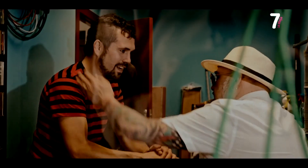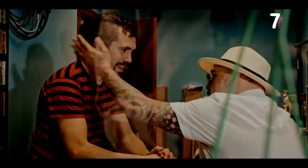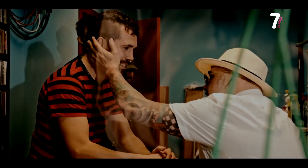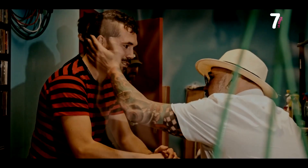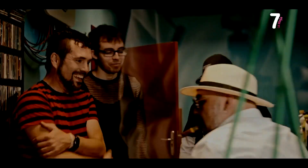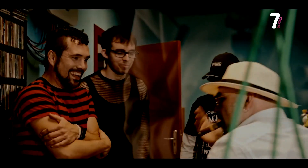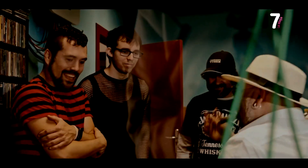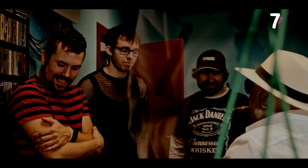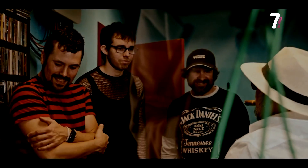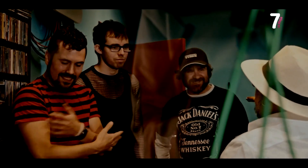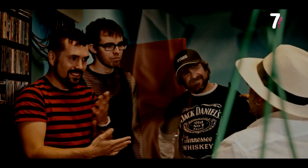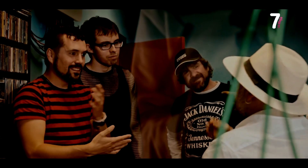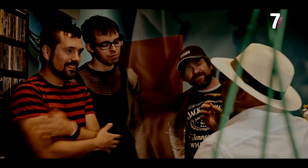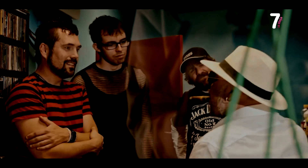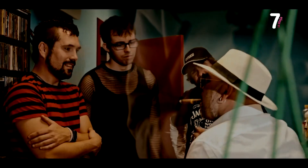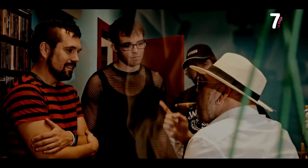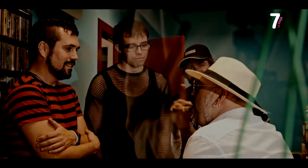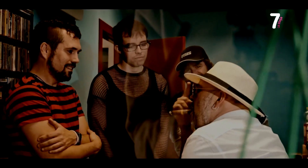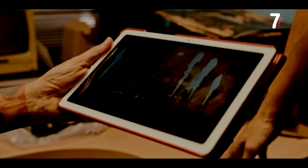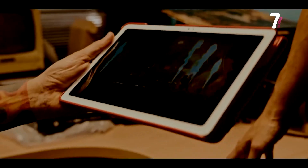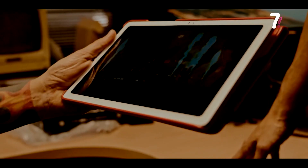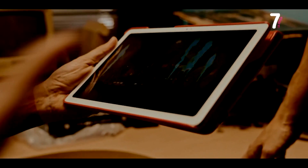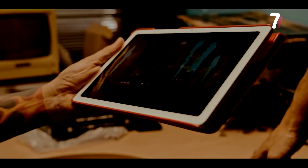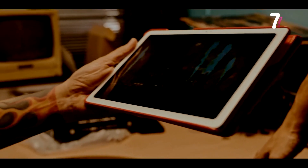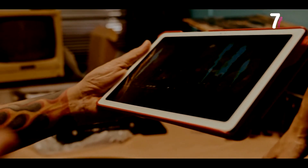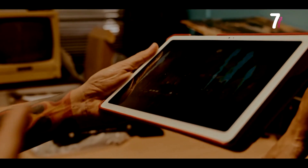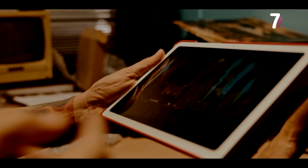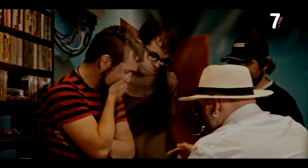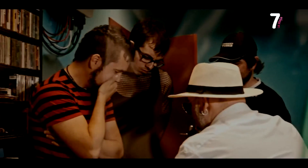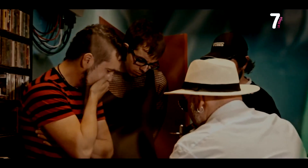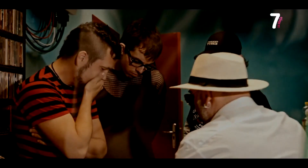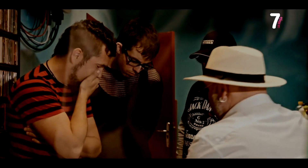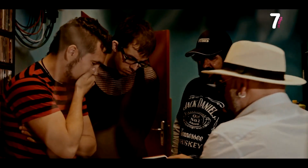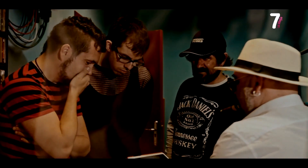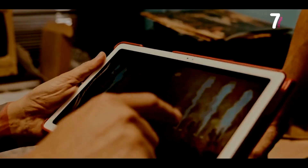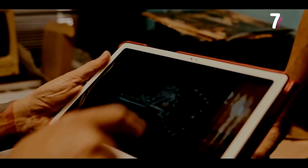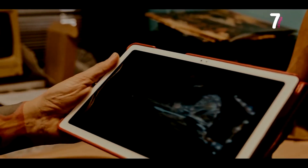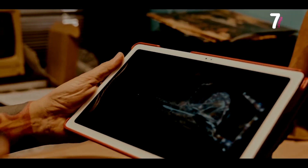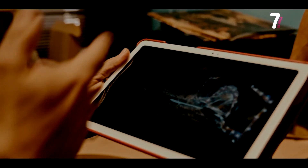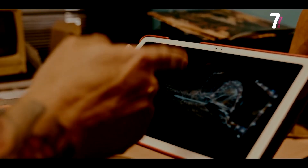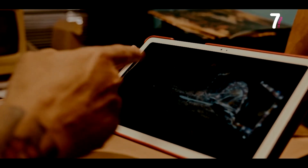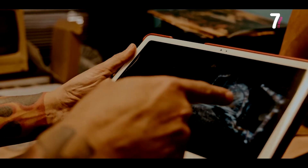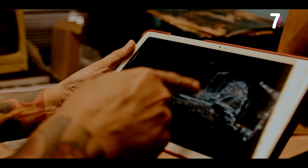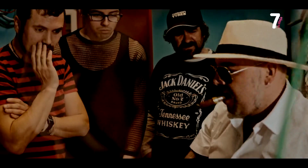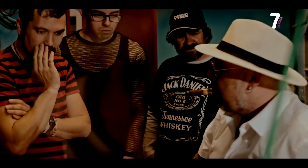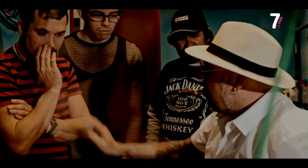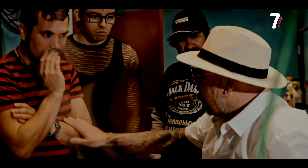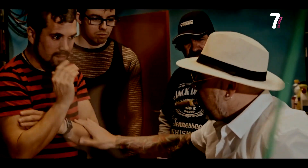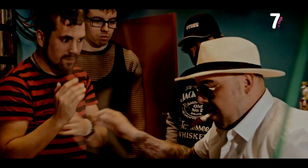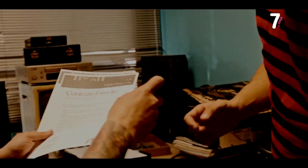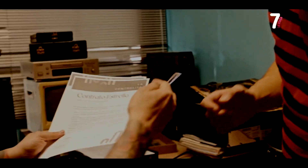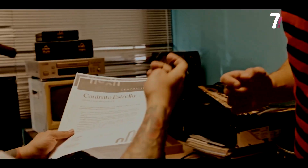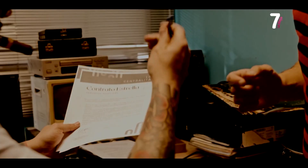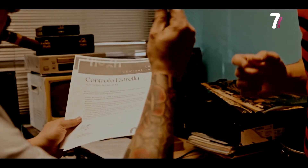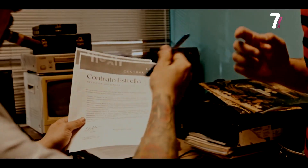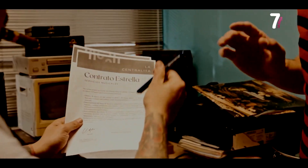Que se piensa que nos puede comprar, pero aquí nos conocemos todo Cristo y por 300 ya no vamos a tu festi a tocar. No quiero tu barra libre ni tampoco la